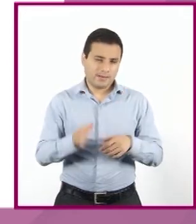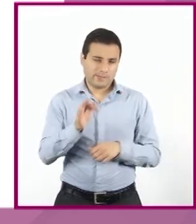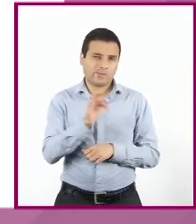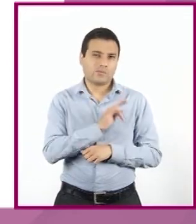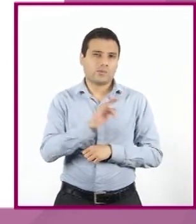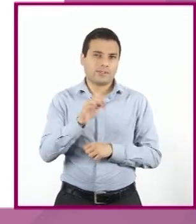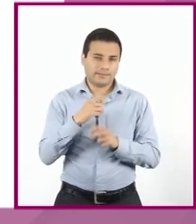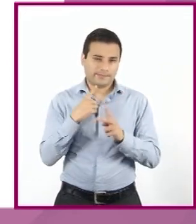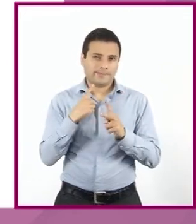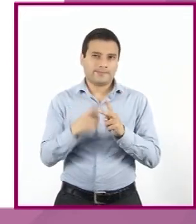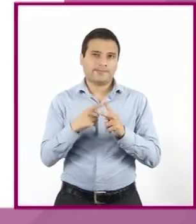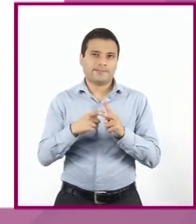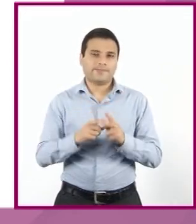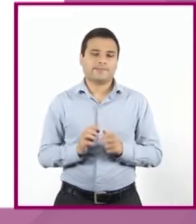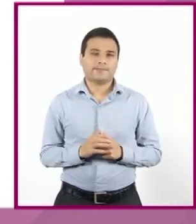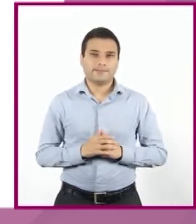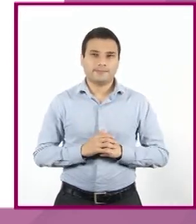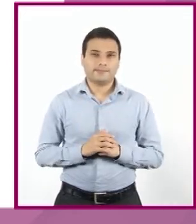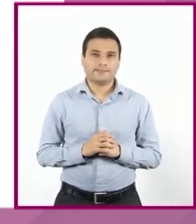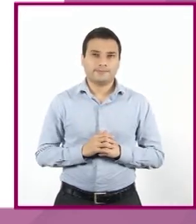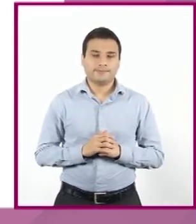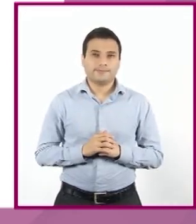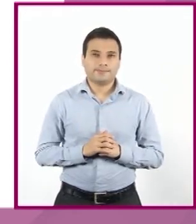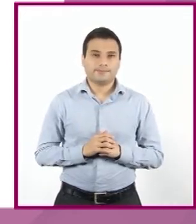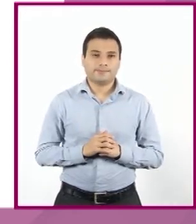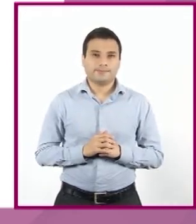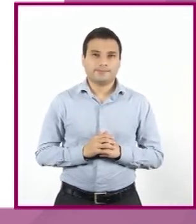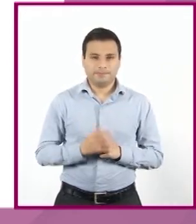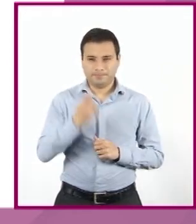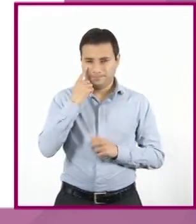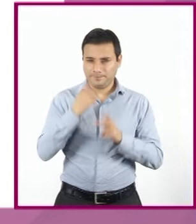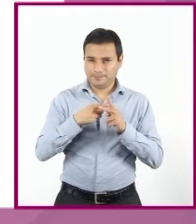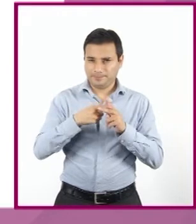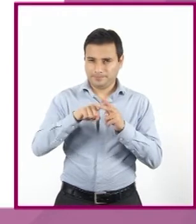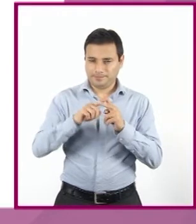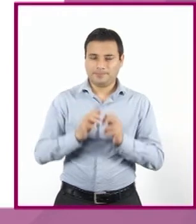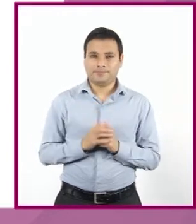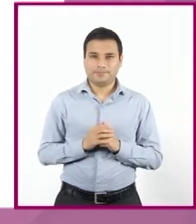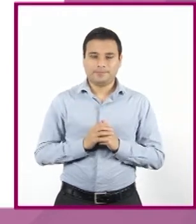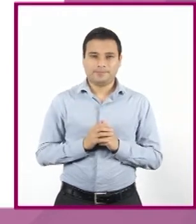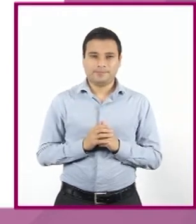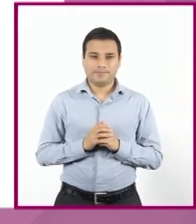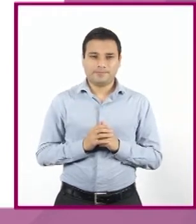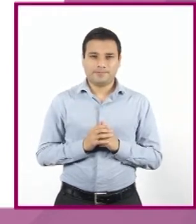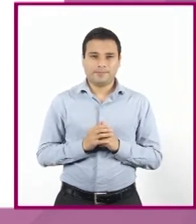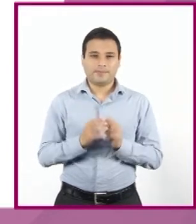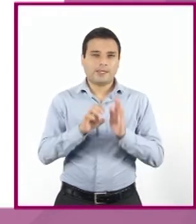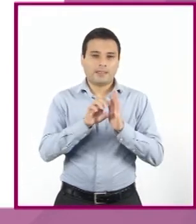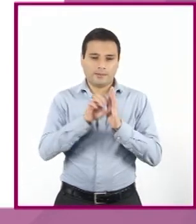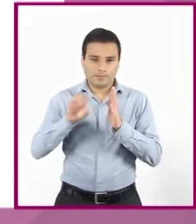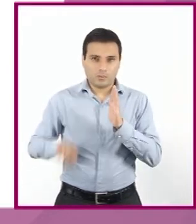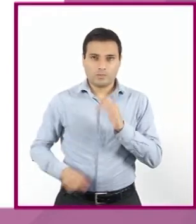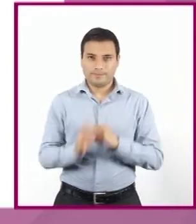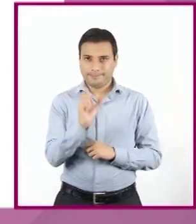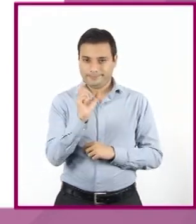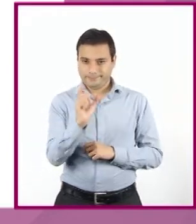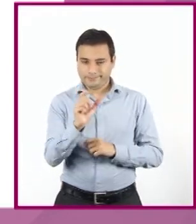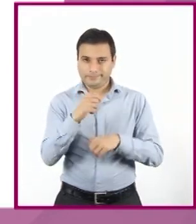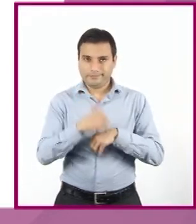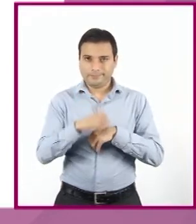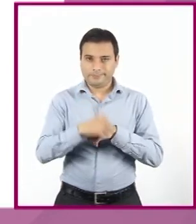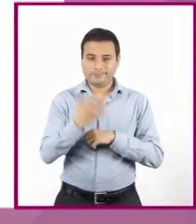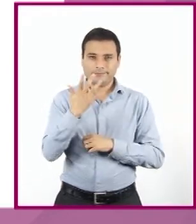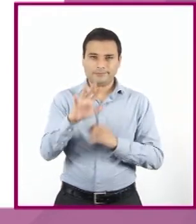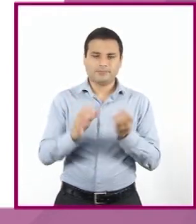que se encuentran en cualquier posición. Comencemos calculando el número que se encontraría en la posición 10.